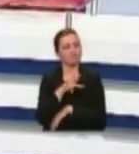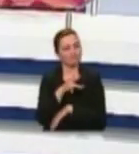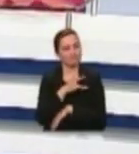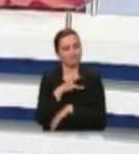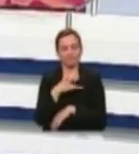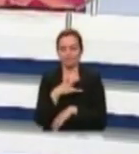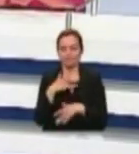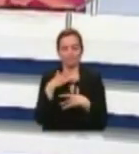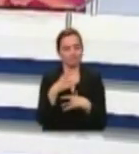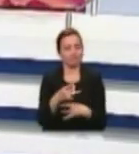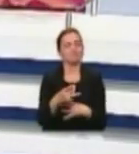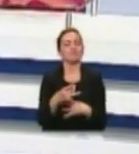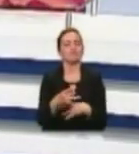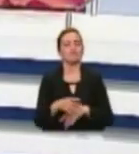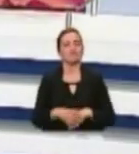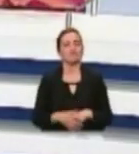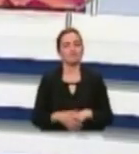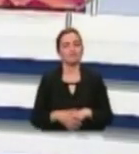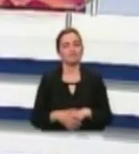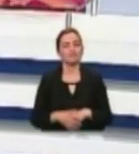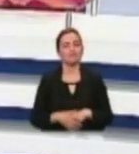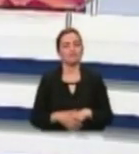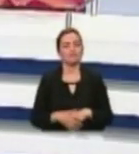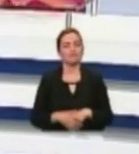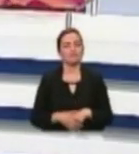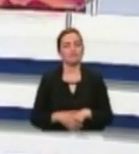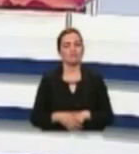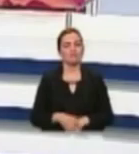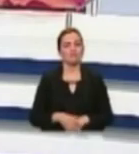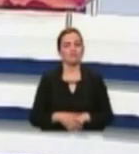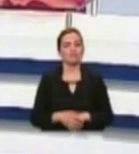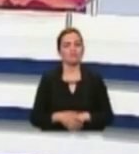se sientan un poquito más a gusto atravesando esta dolorosa enfermedad.